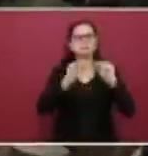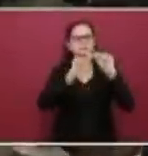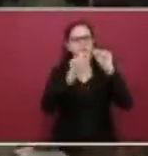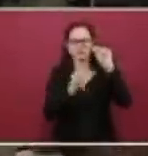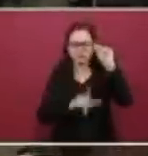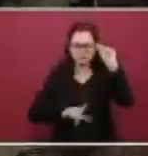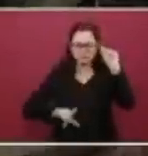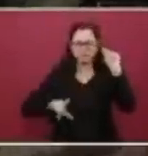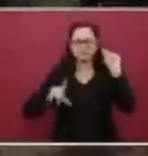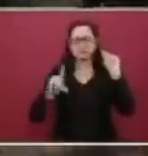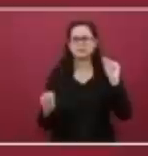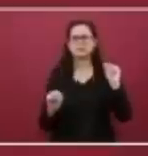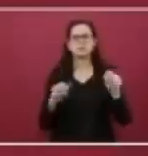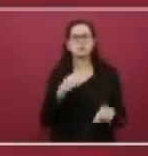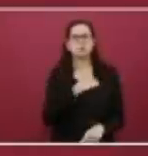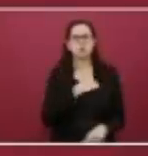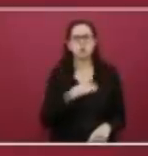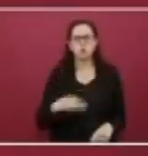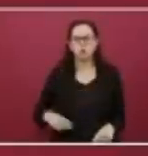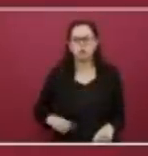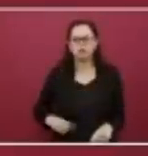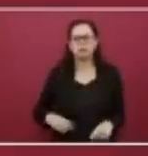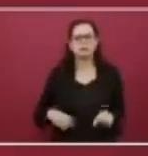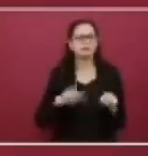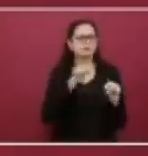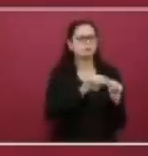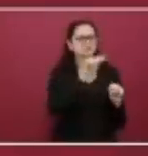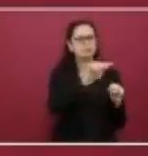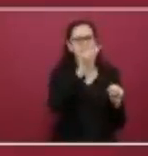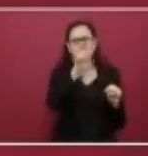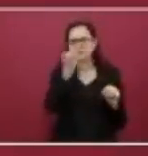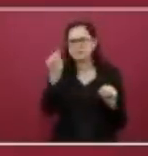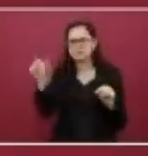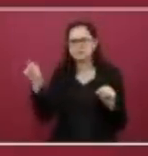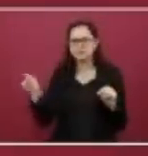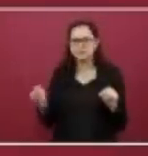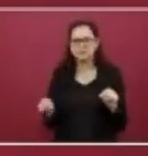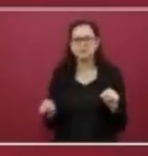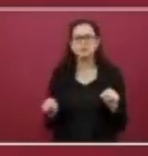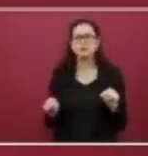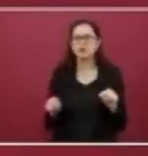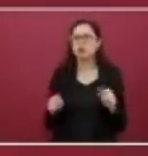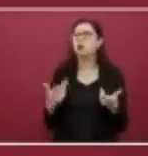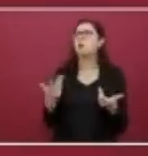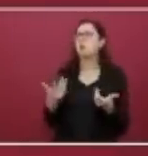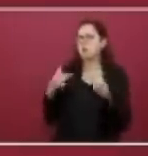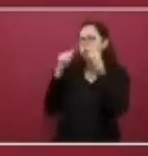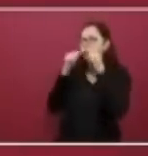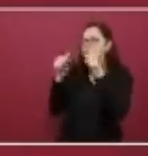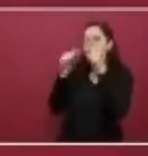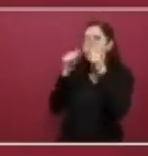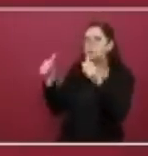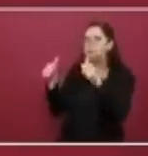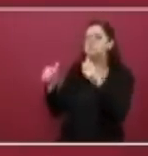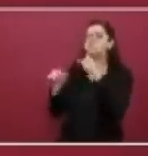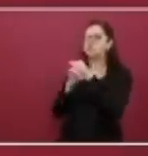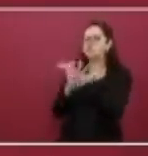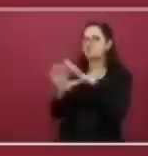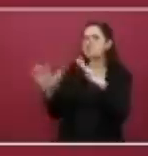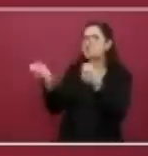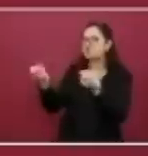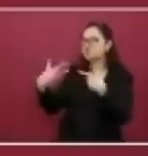los municipios se enteren tengan la información suficiente